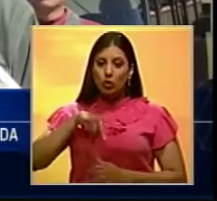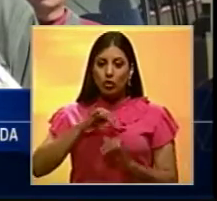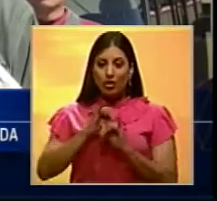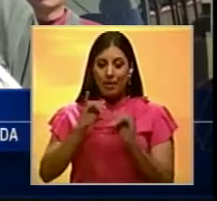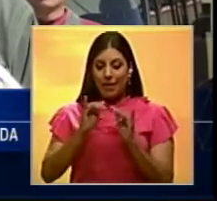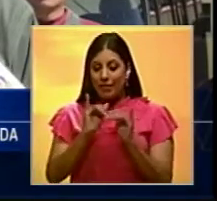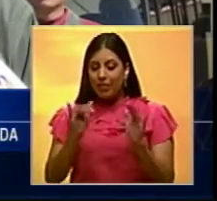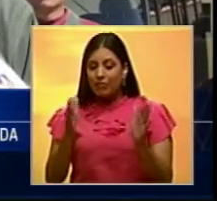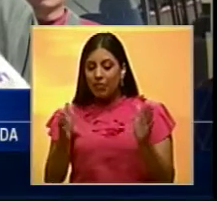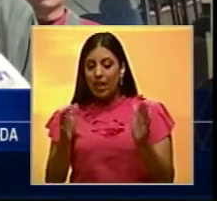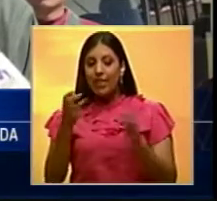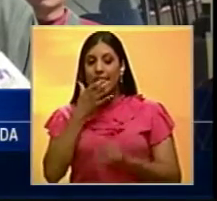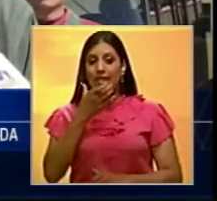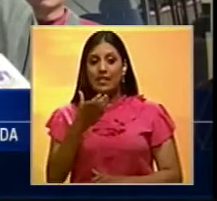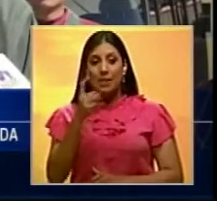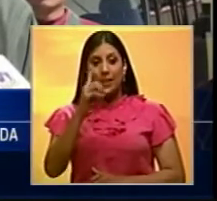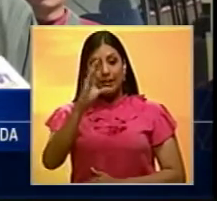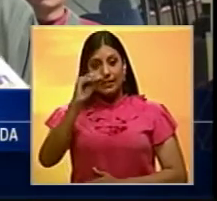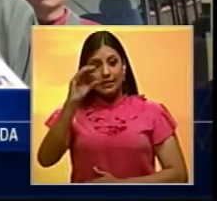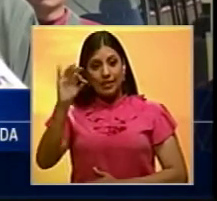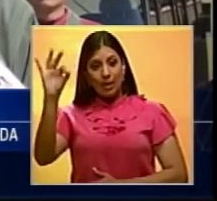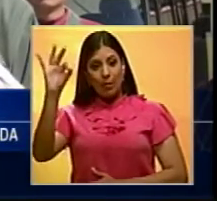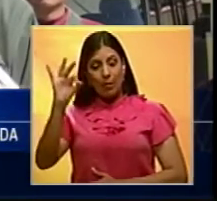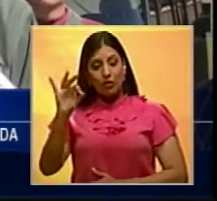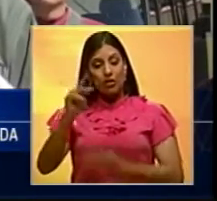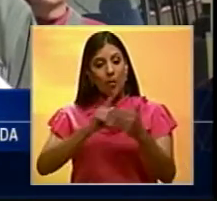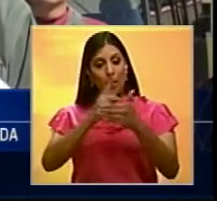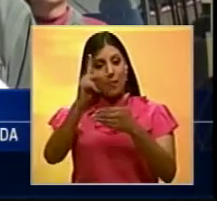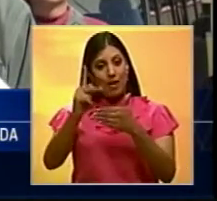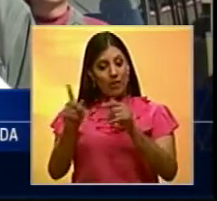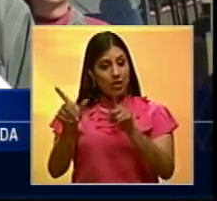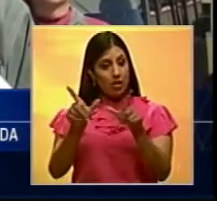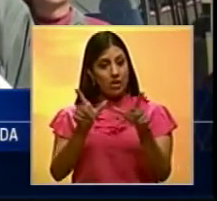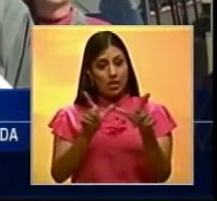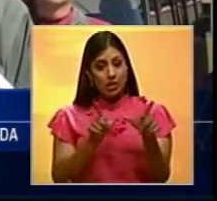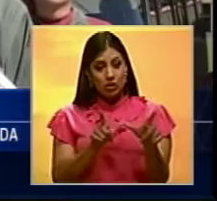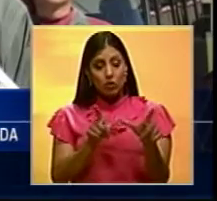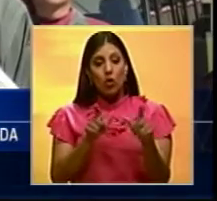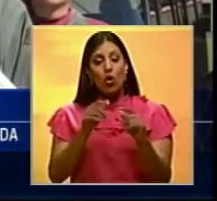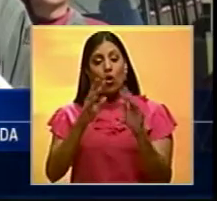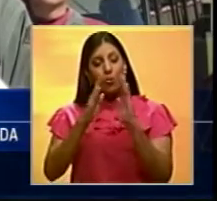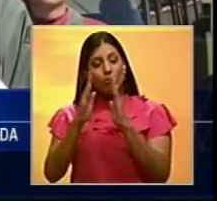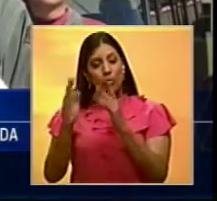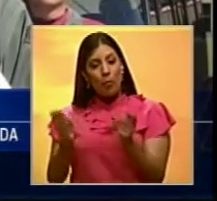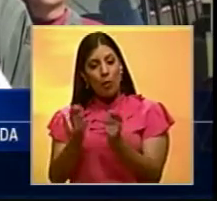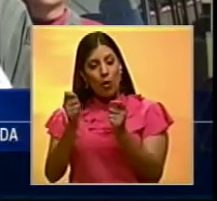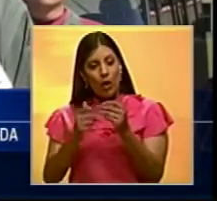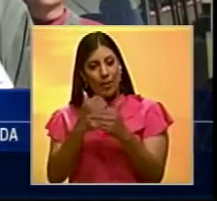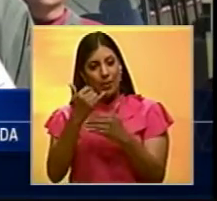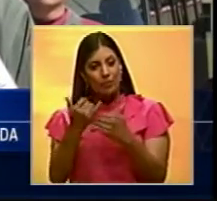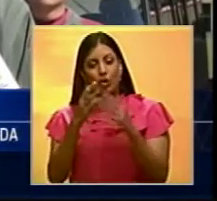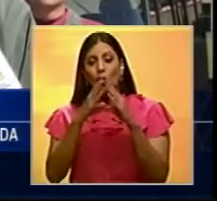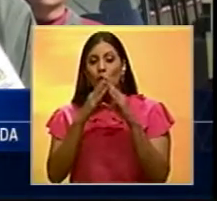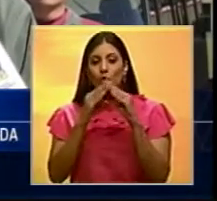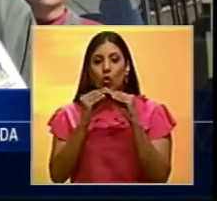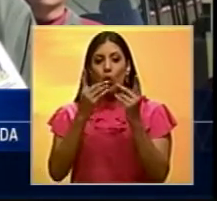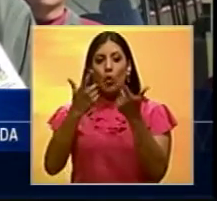mes de diciembre con un 100% de la planificación hecha y programada a todas las unidades y dependencias de la